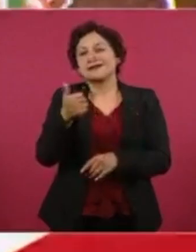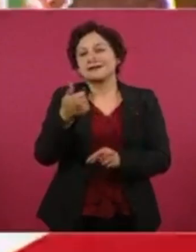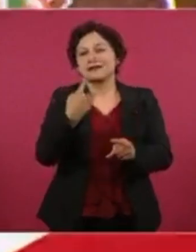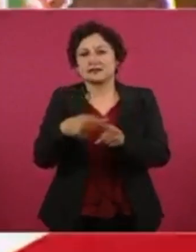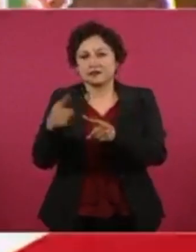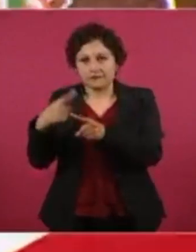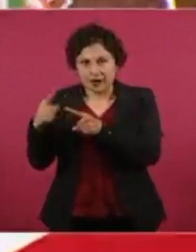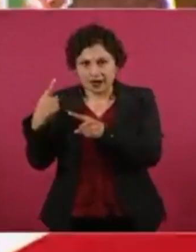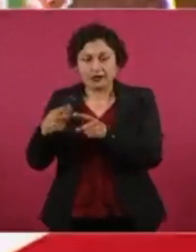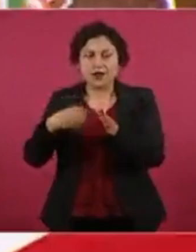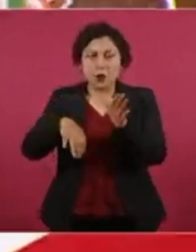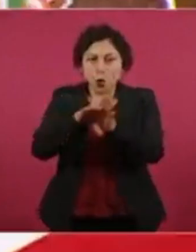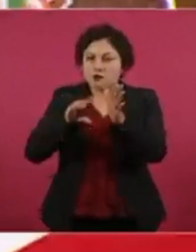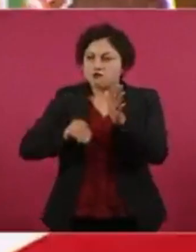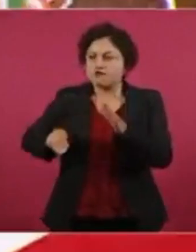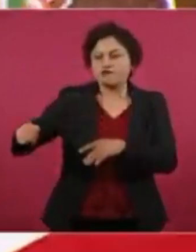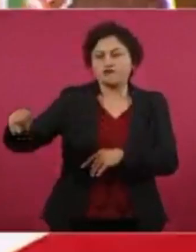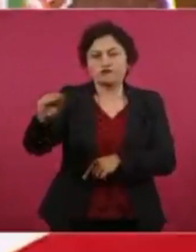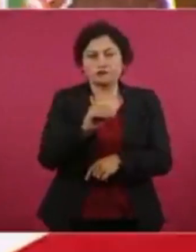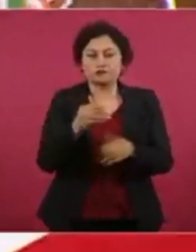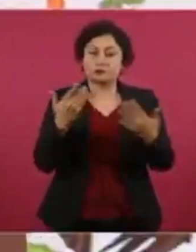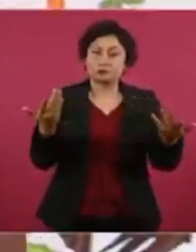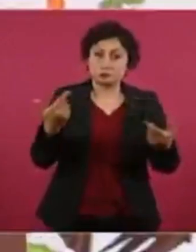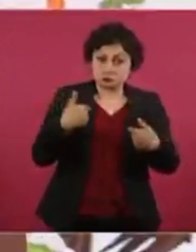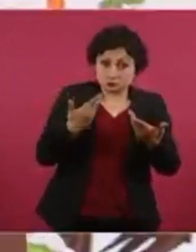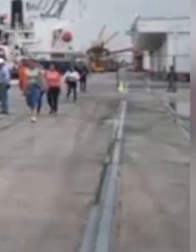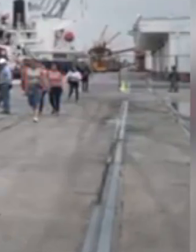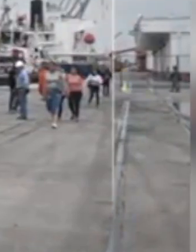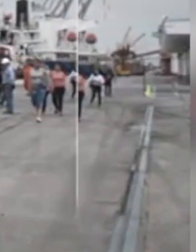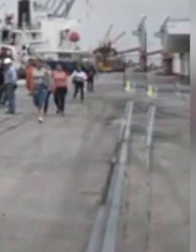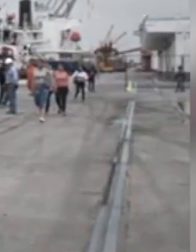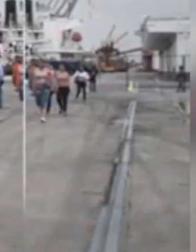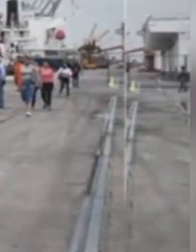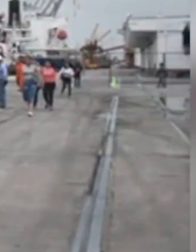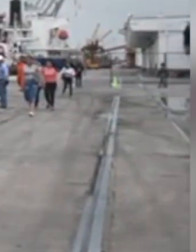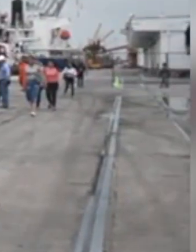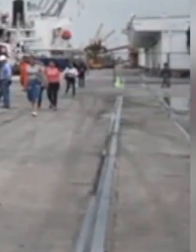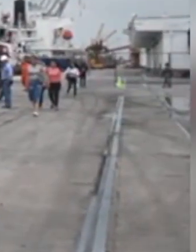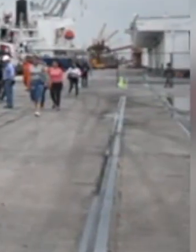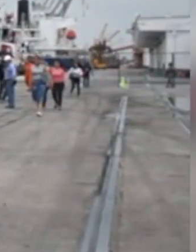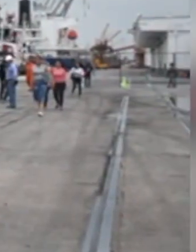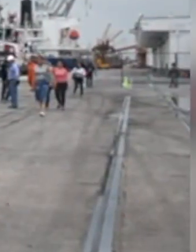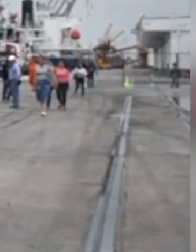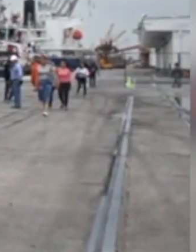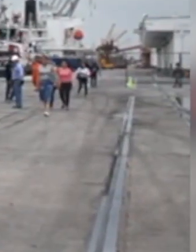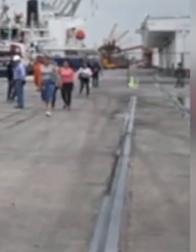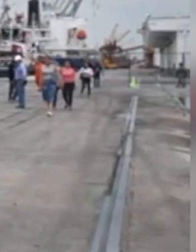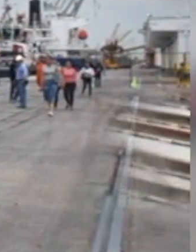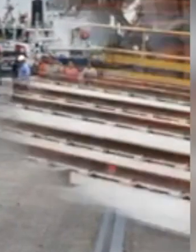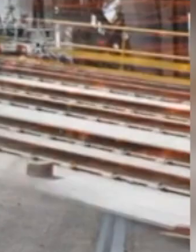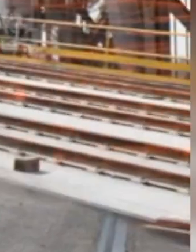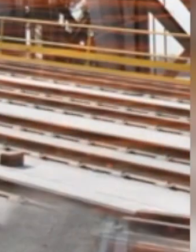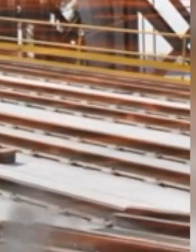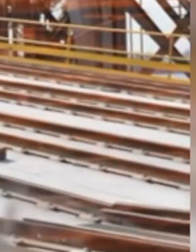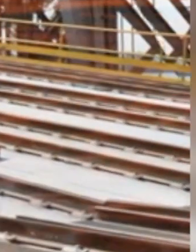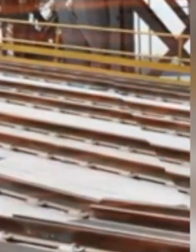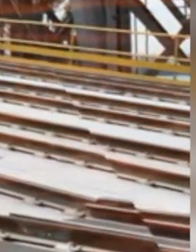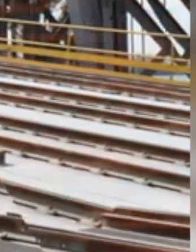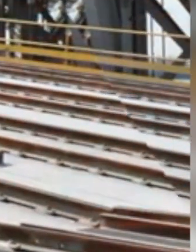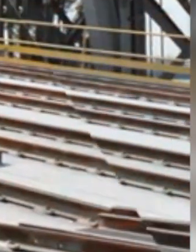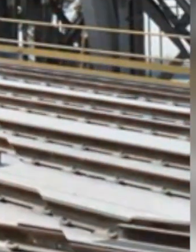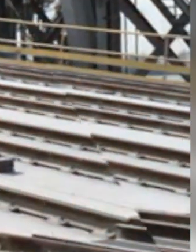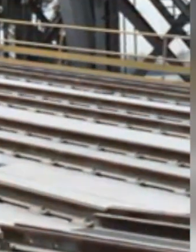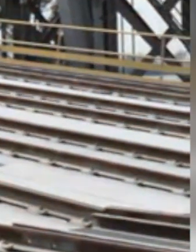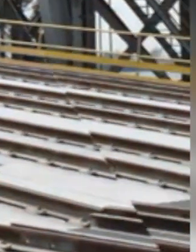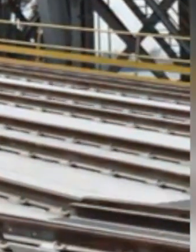destacó los avances en el proyecto del corredor interoceánico del Istmo de Tehuantepec, que incluye tren de pasajeros y carga, así como la construcción de